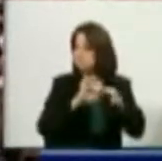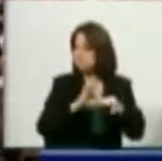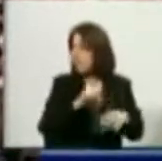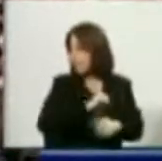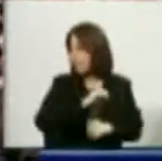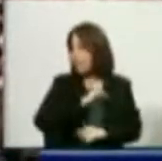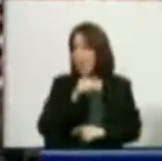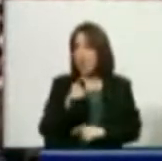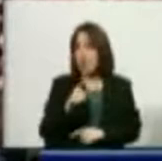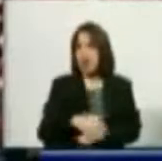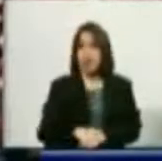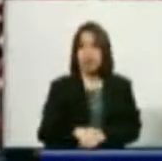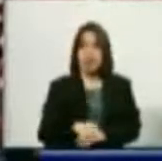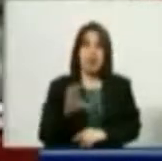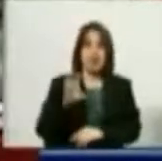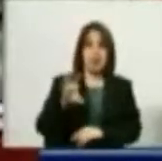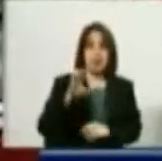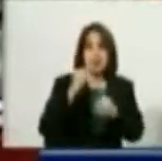patria buena